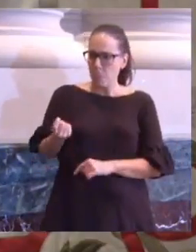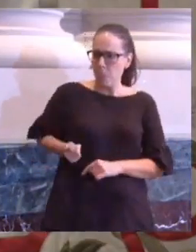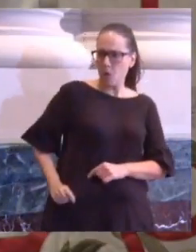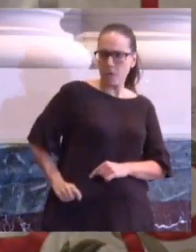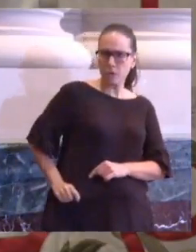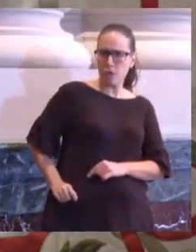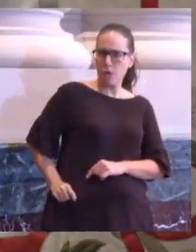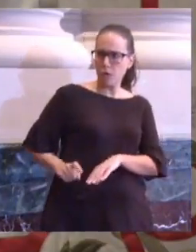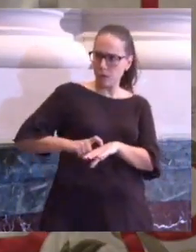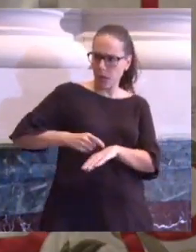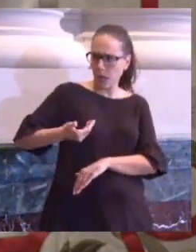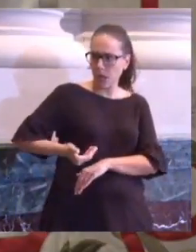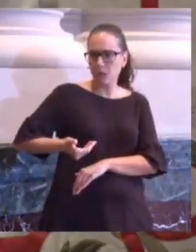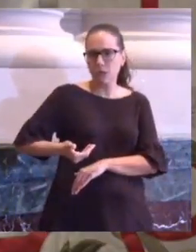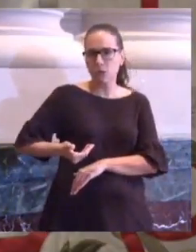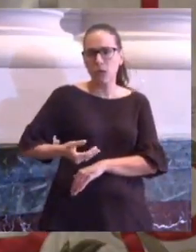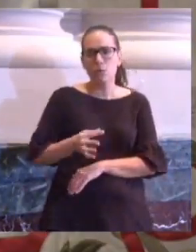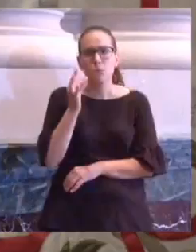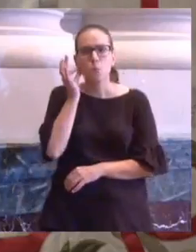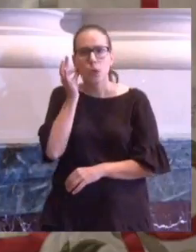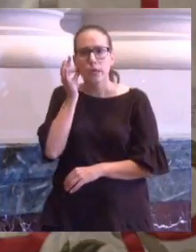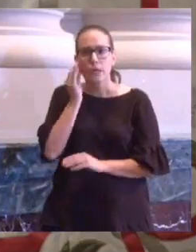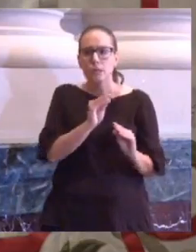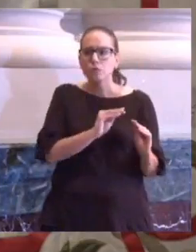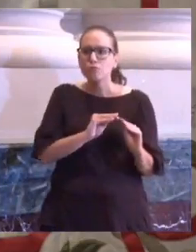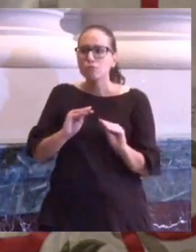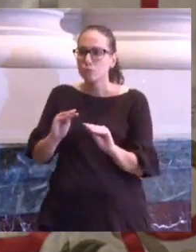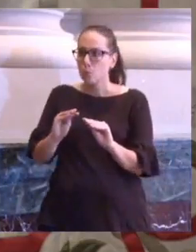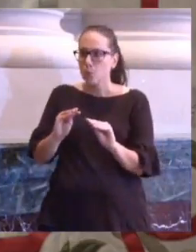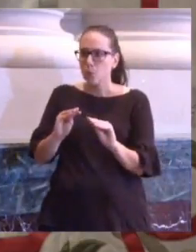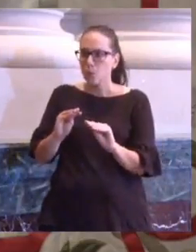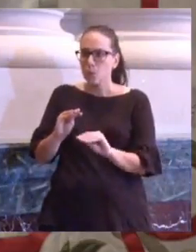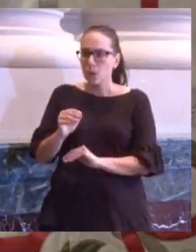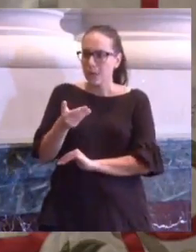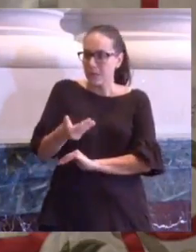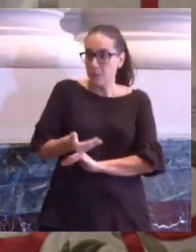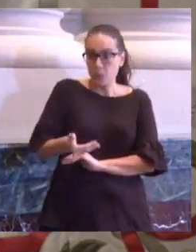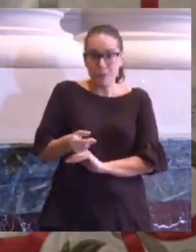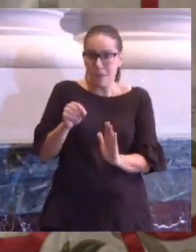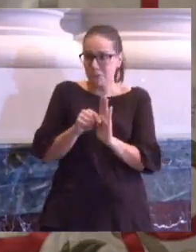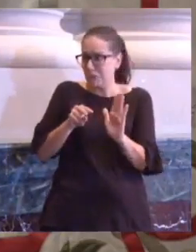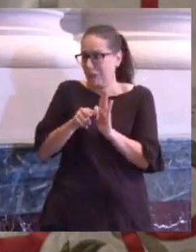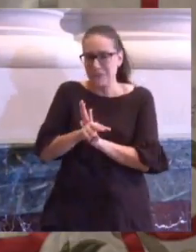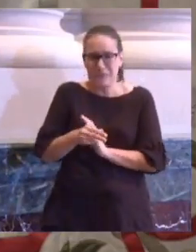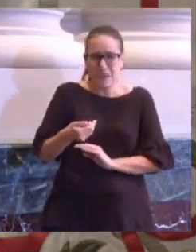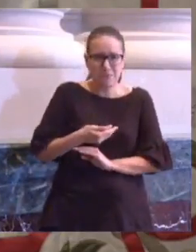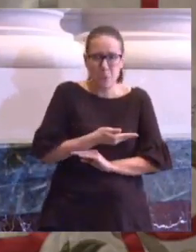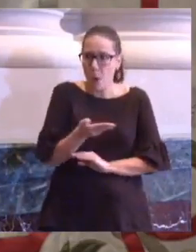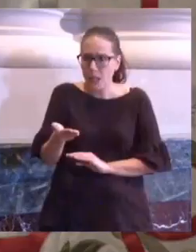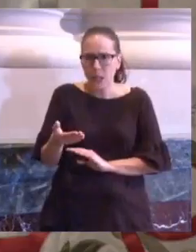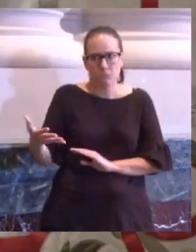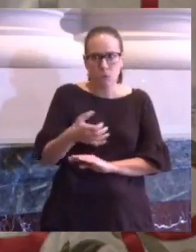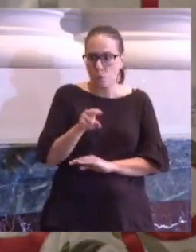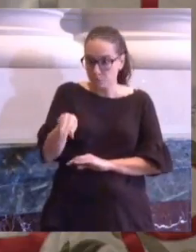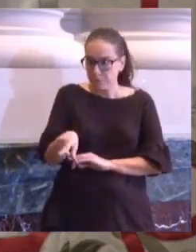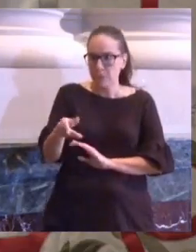profesional, una mujer de tu importancia desde todos los puntos de vista,